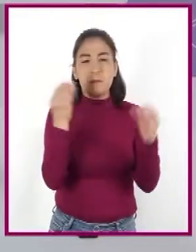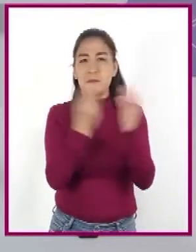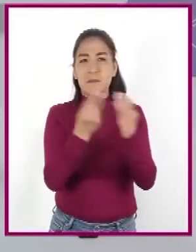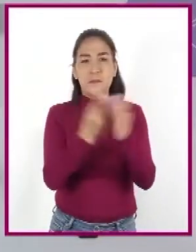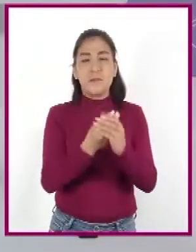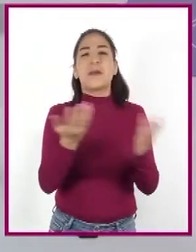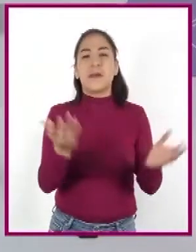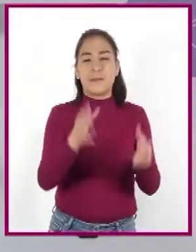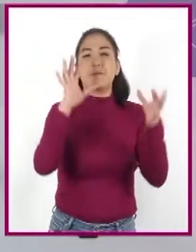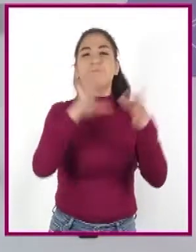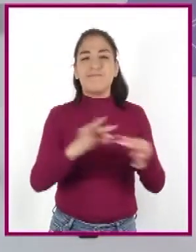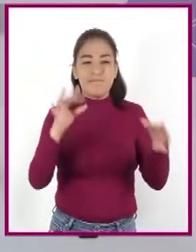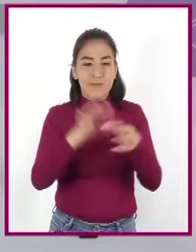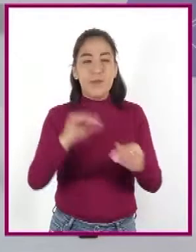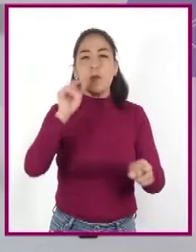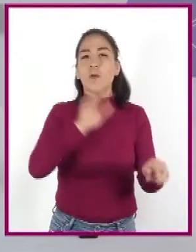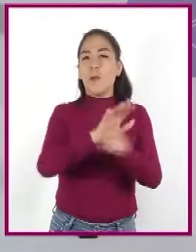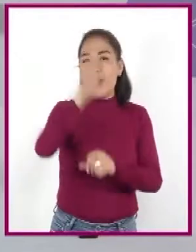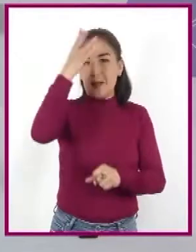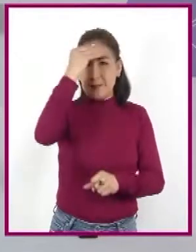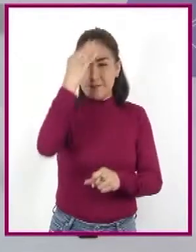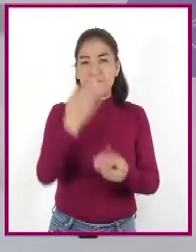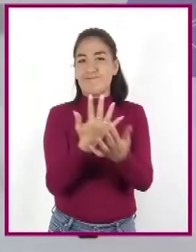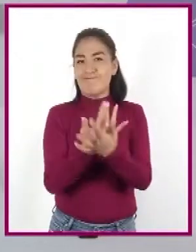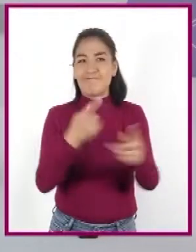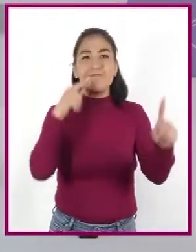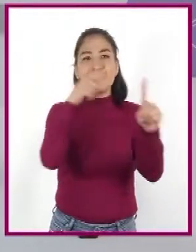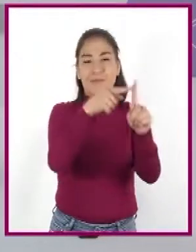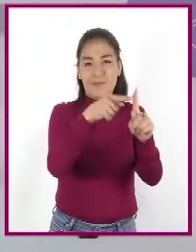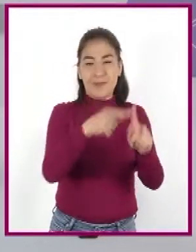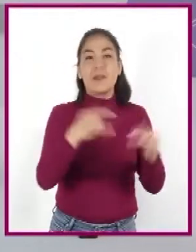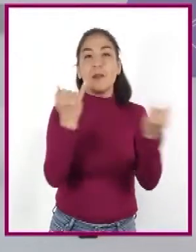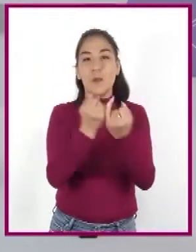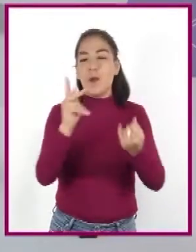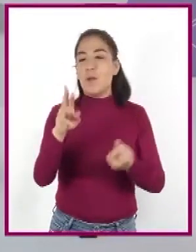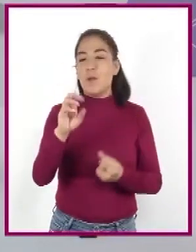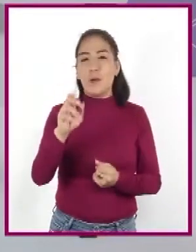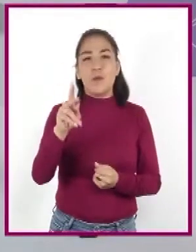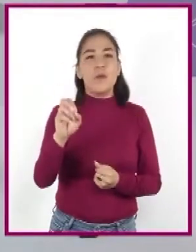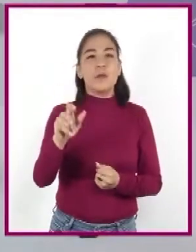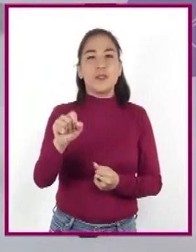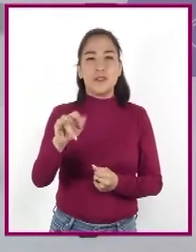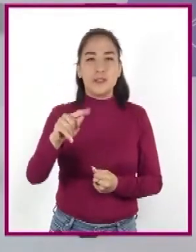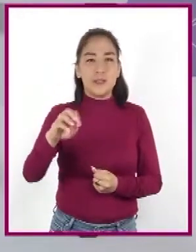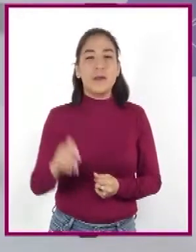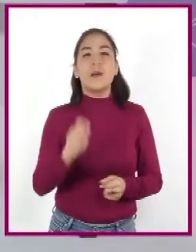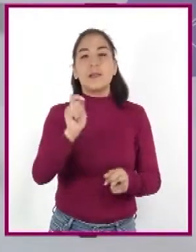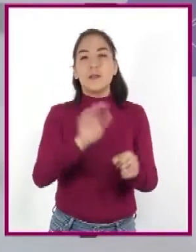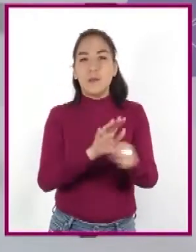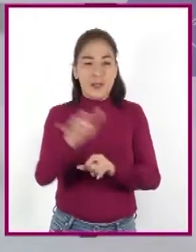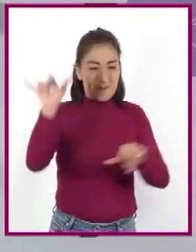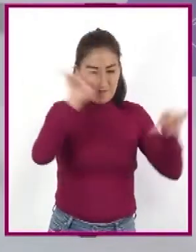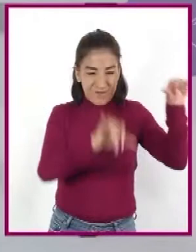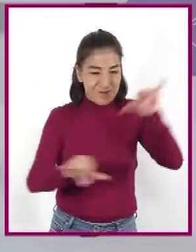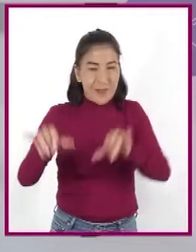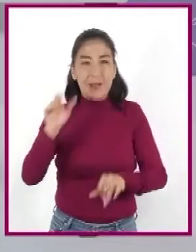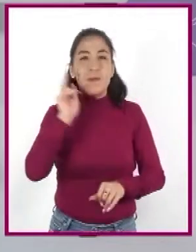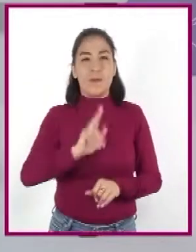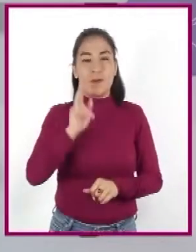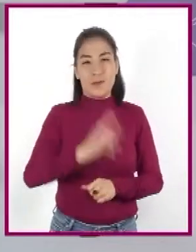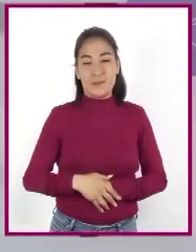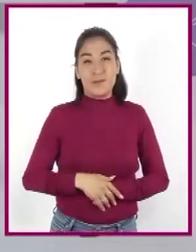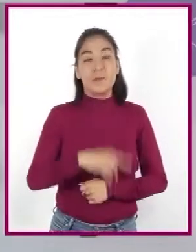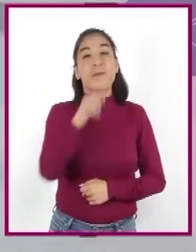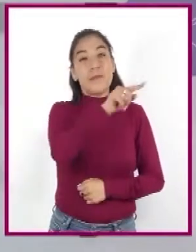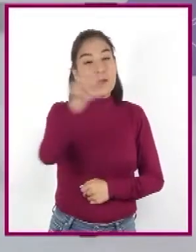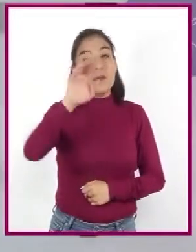el aprendizaje esperado y el propósito a partir de actividades experimentales. Recuerden que en este periodo de